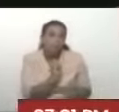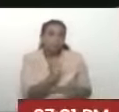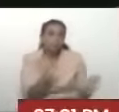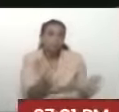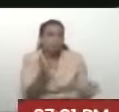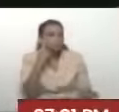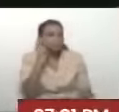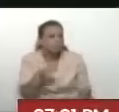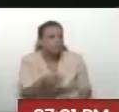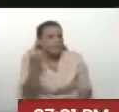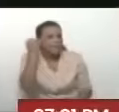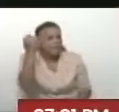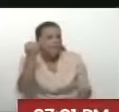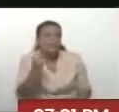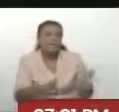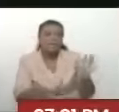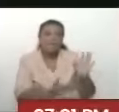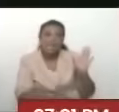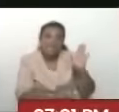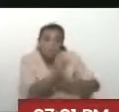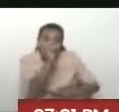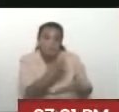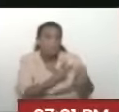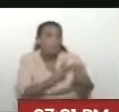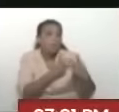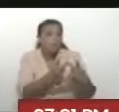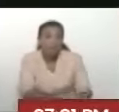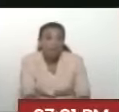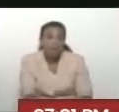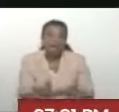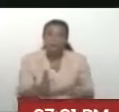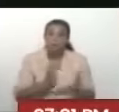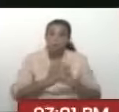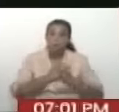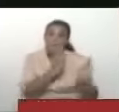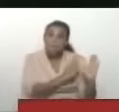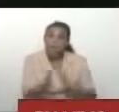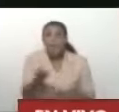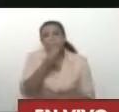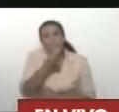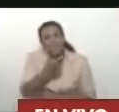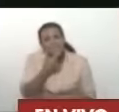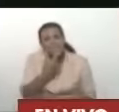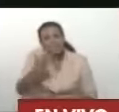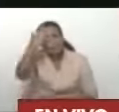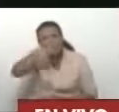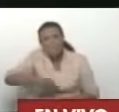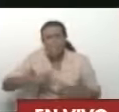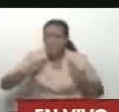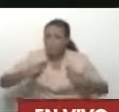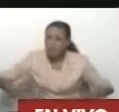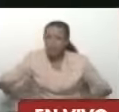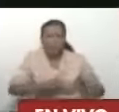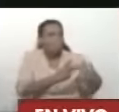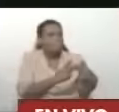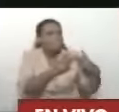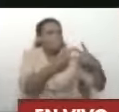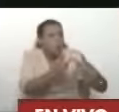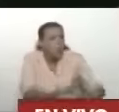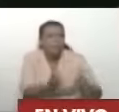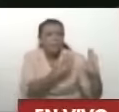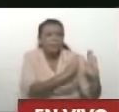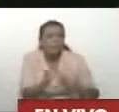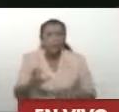también, presidente, desarrollar el tema del voluntariado. Uno de los programas más bonitos que tiene este vértice es, presidente, el